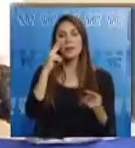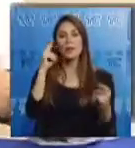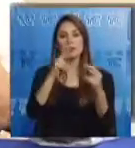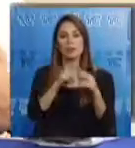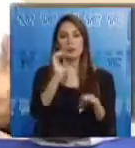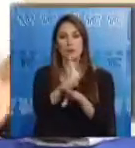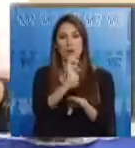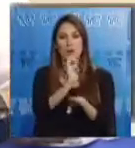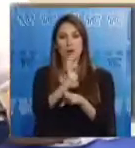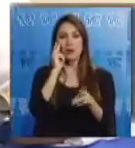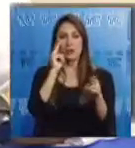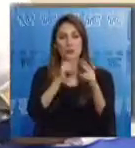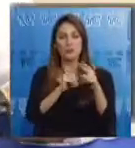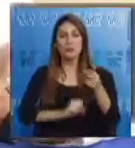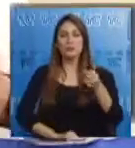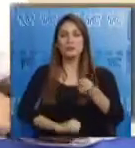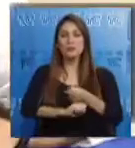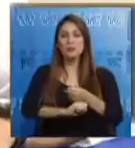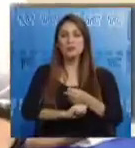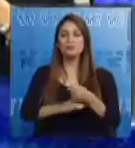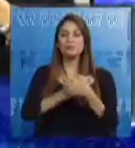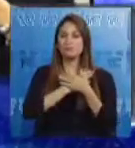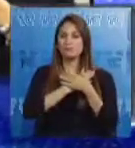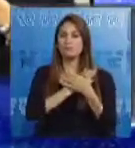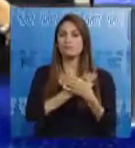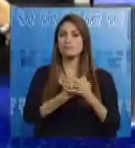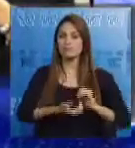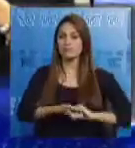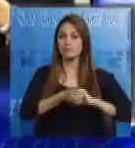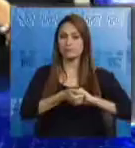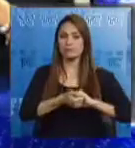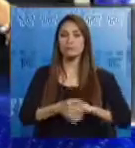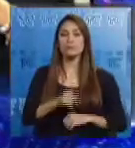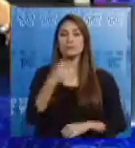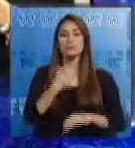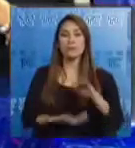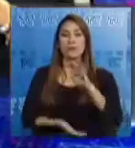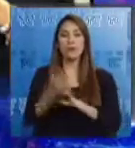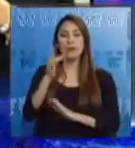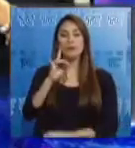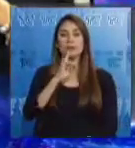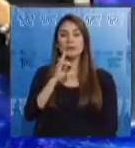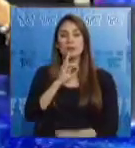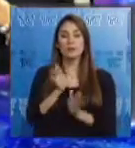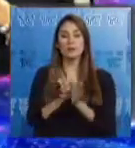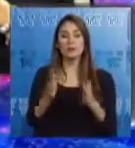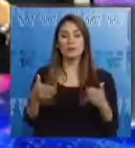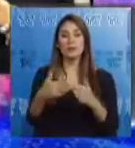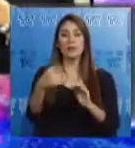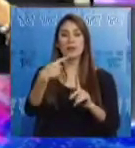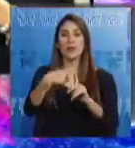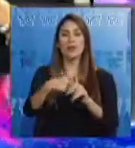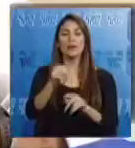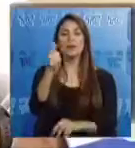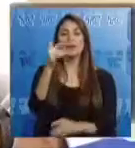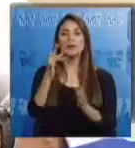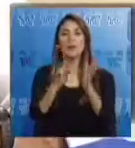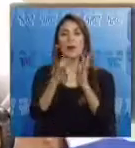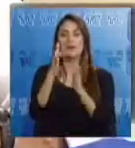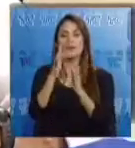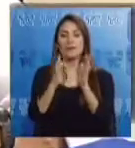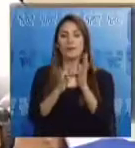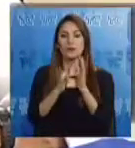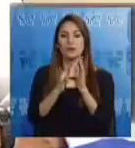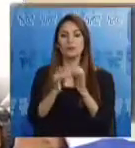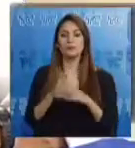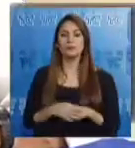Ecuador, al apoyo, a la fraternidad de Ecuador. Viaje a Estados Unidos y el Vaticano el 10 de abril. Pero tenemos dos lanzamientos